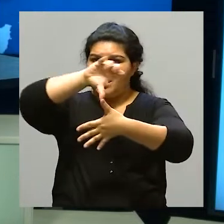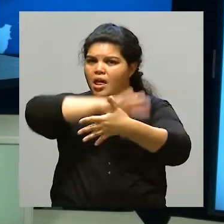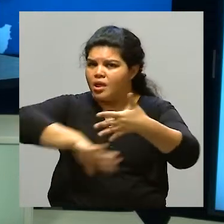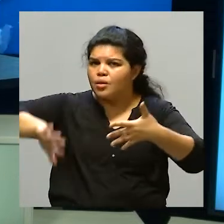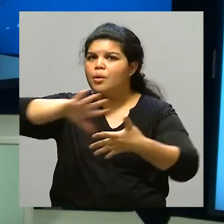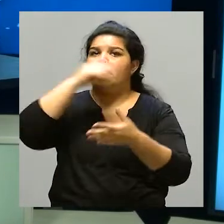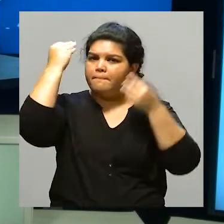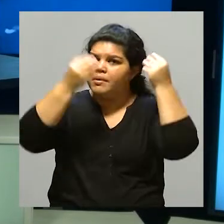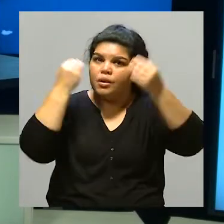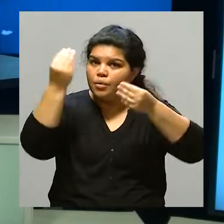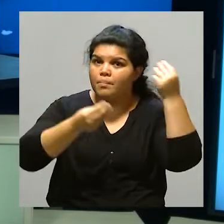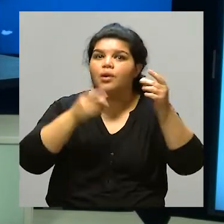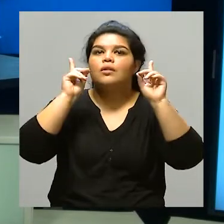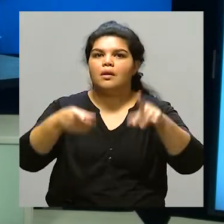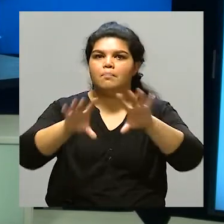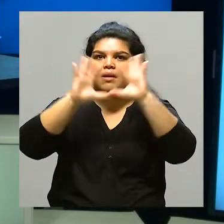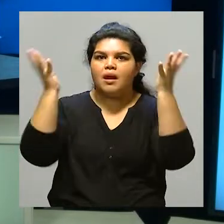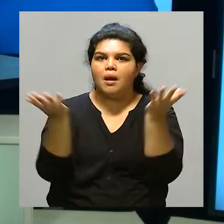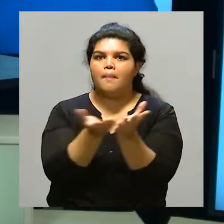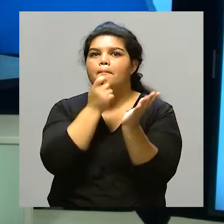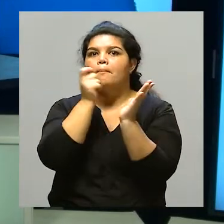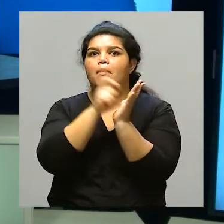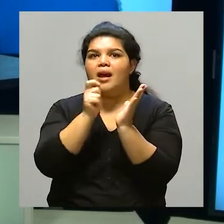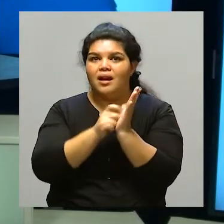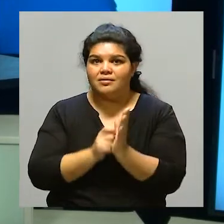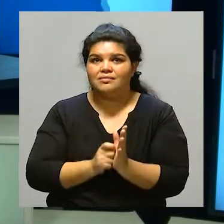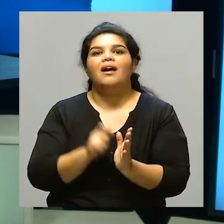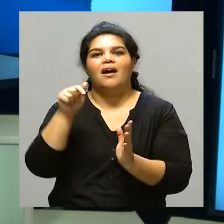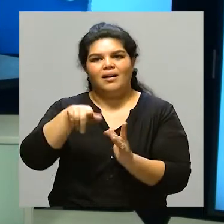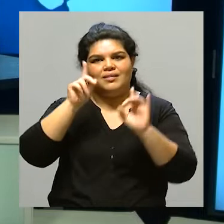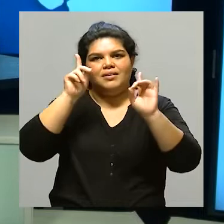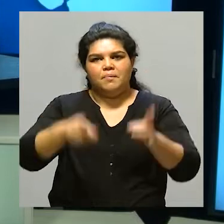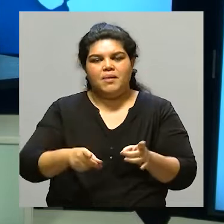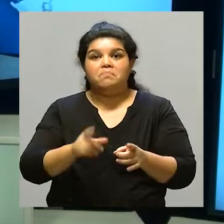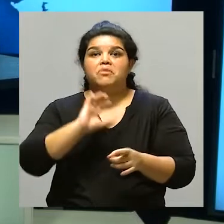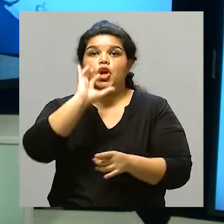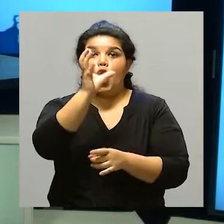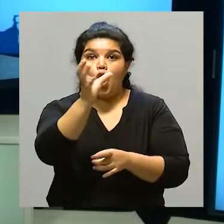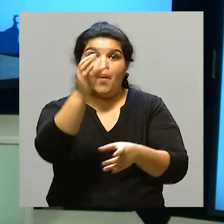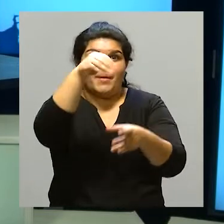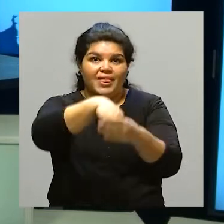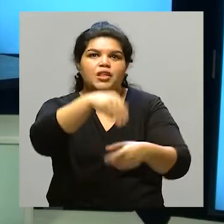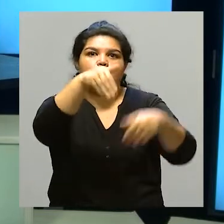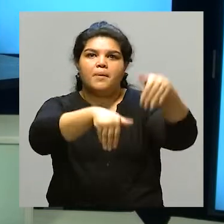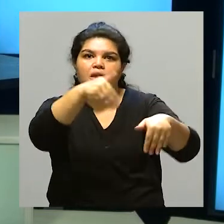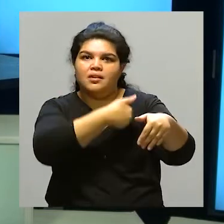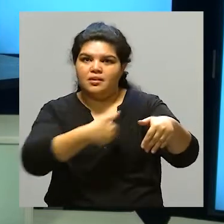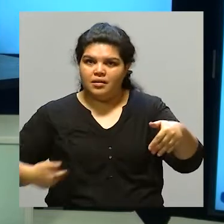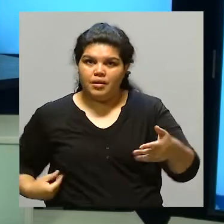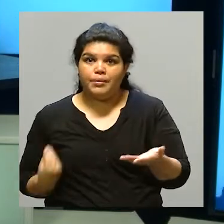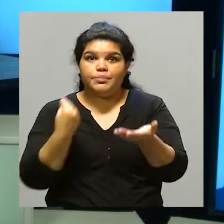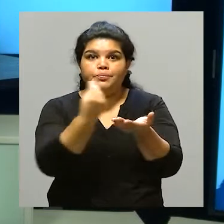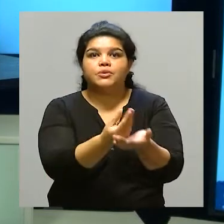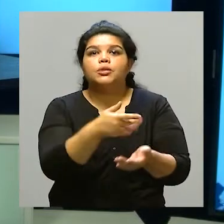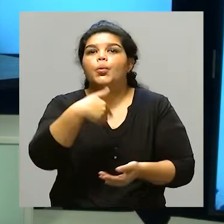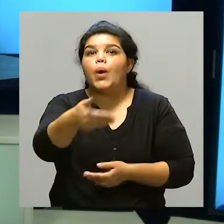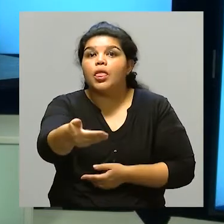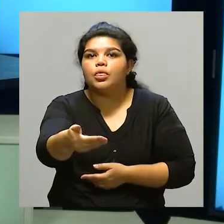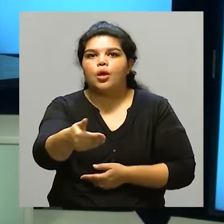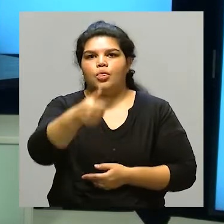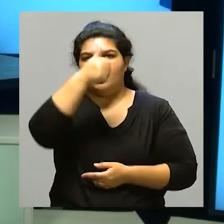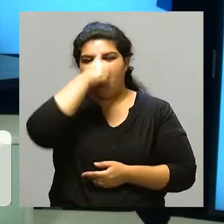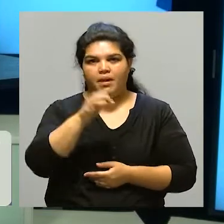Latinoamérica y sobre todo a la prensa internacional, que son las próximas elecciones presidenciales de Colombia, que serán el 29 de mayo, este domingo. Bueno, vamos a estar